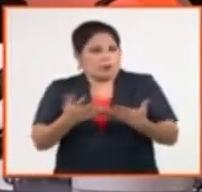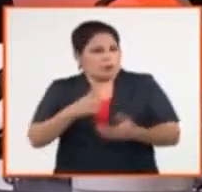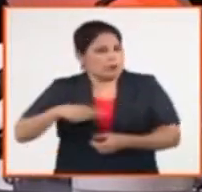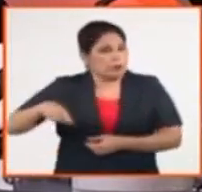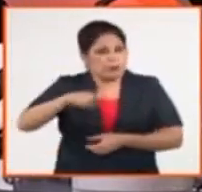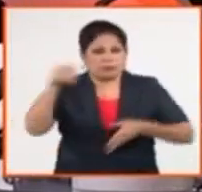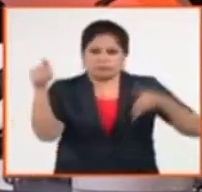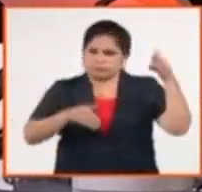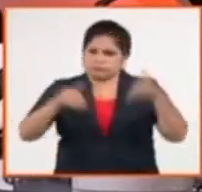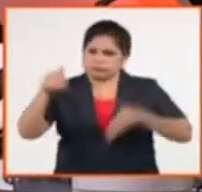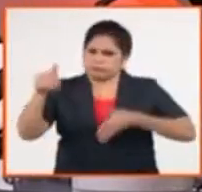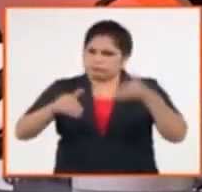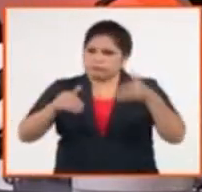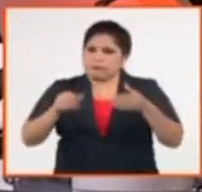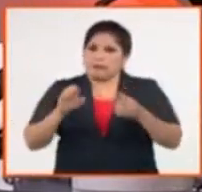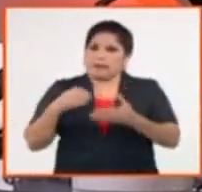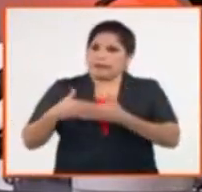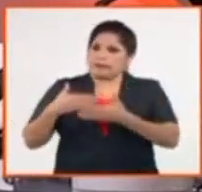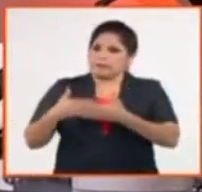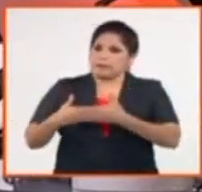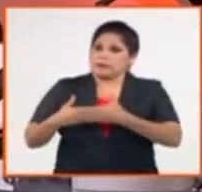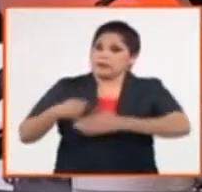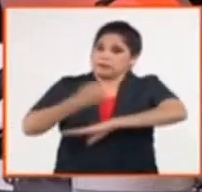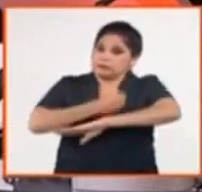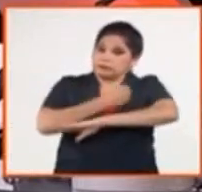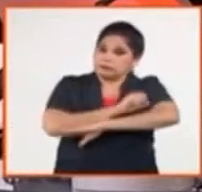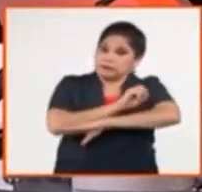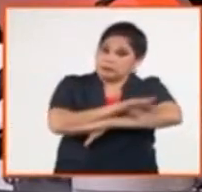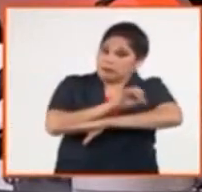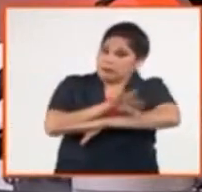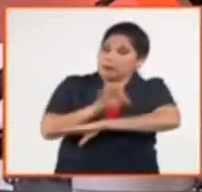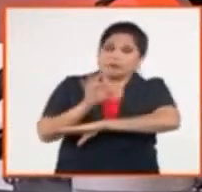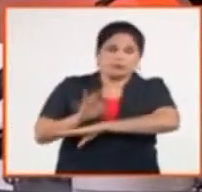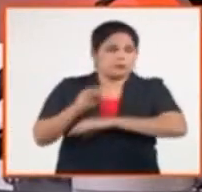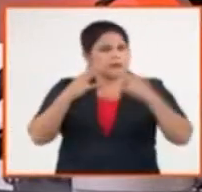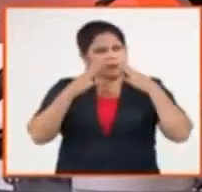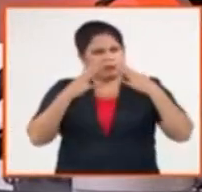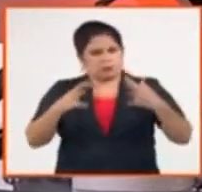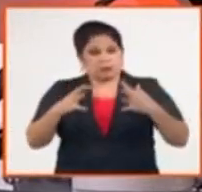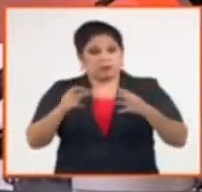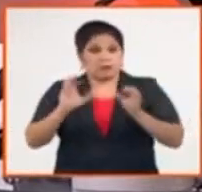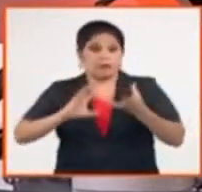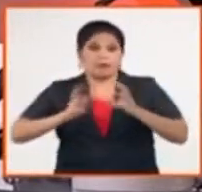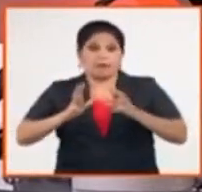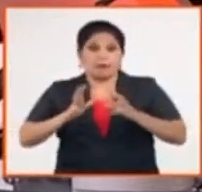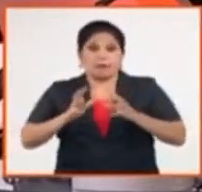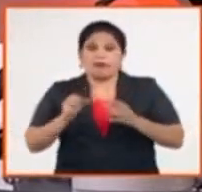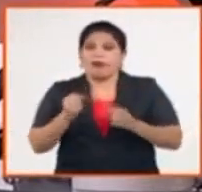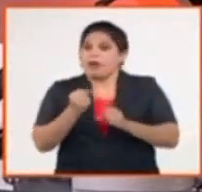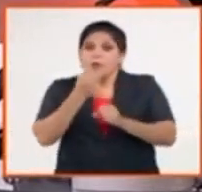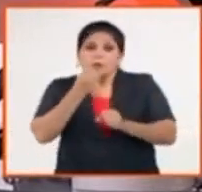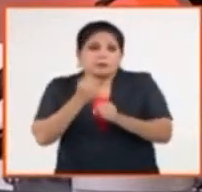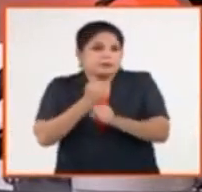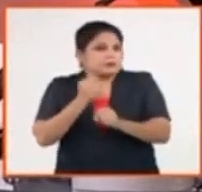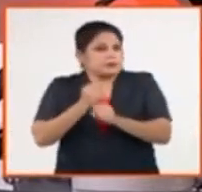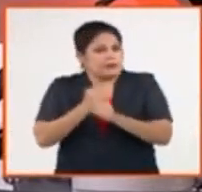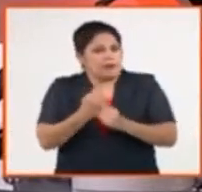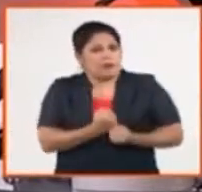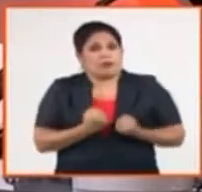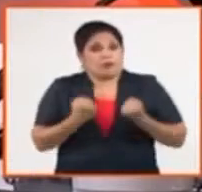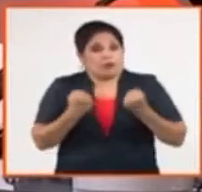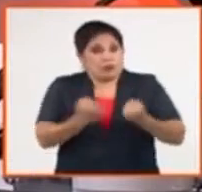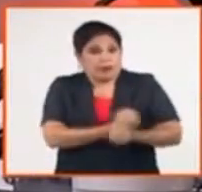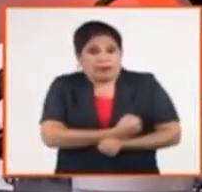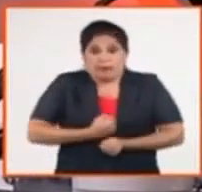los compañeros de Encomet que se han lucido, como decía, en medio de esta adversidad y en medio del desafío que representa una